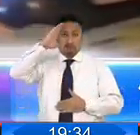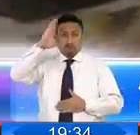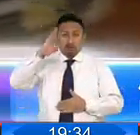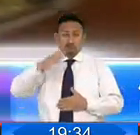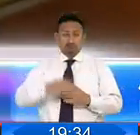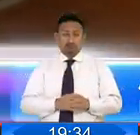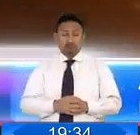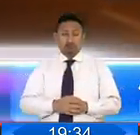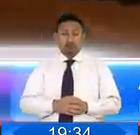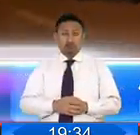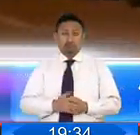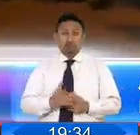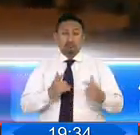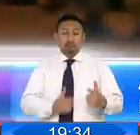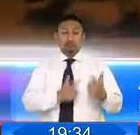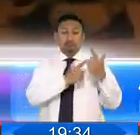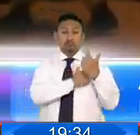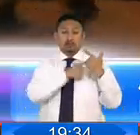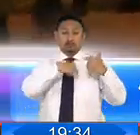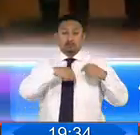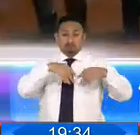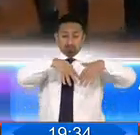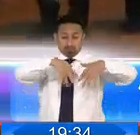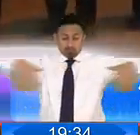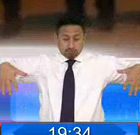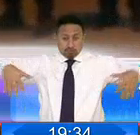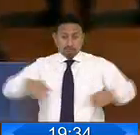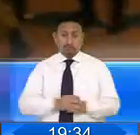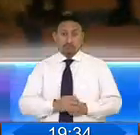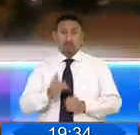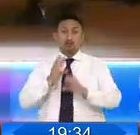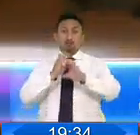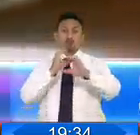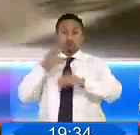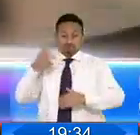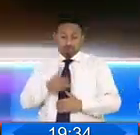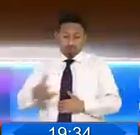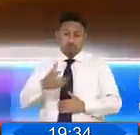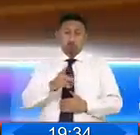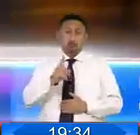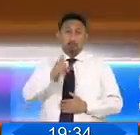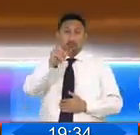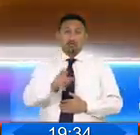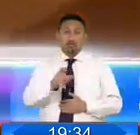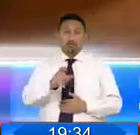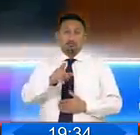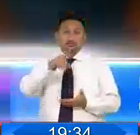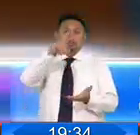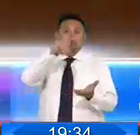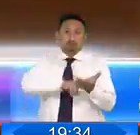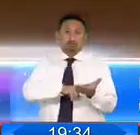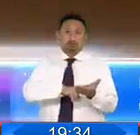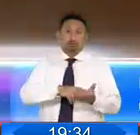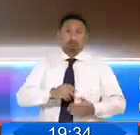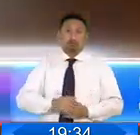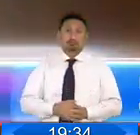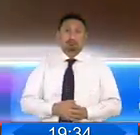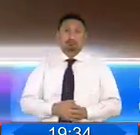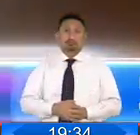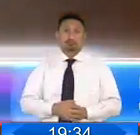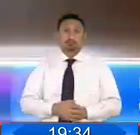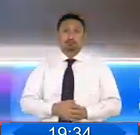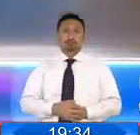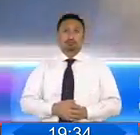de la Policía Nacional y de las Fuerzas Armadas para hacer el traslado. Acá hay una persona tirada en el piso, vamos a ver, vamos a avanzar.